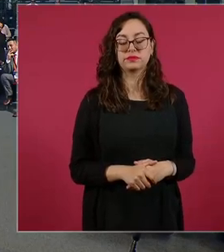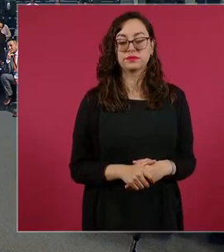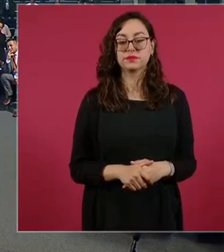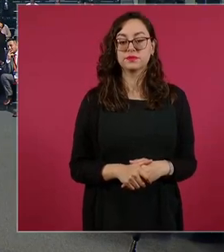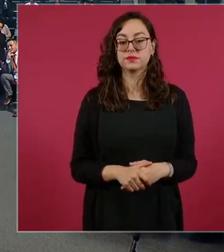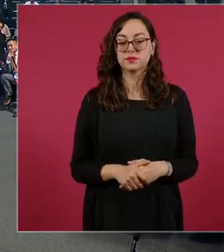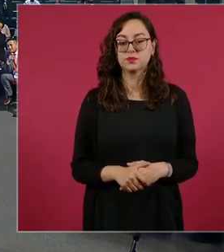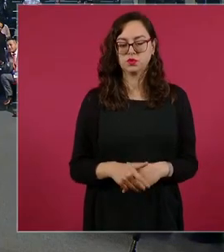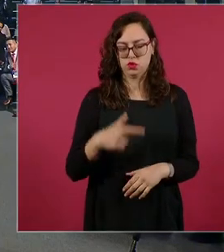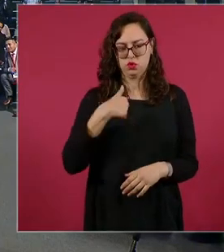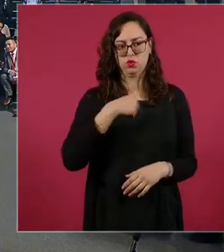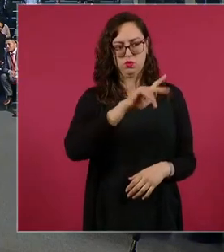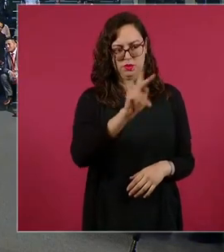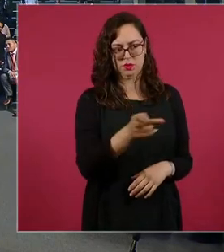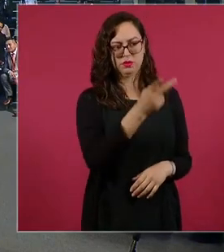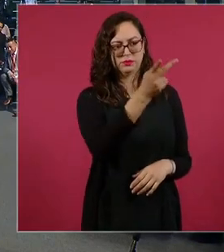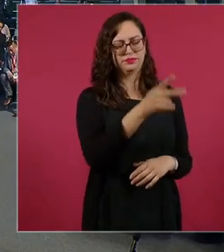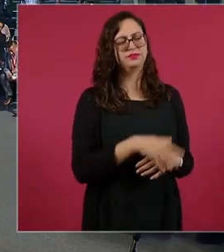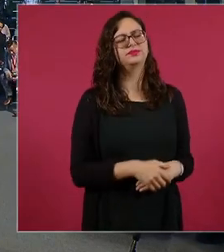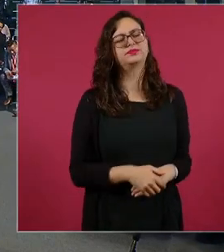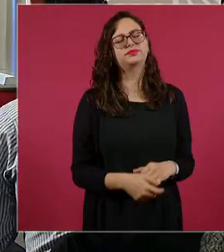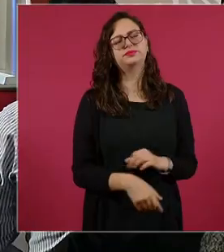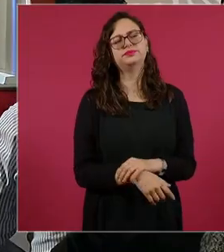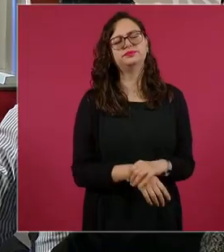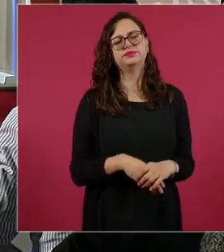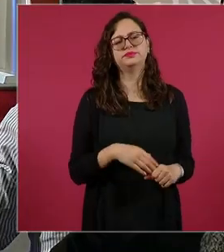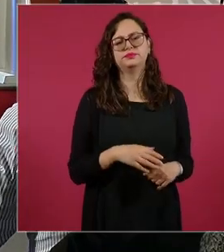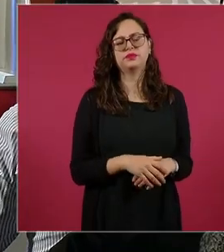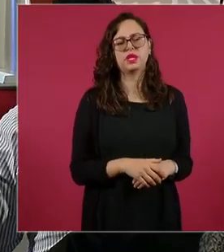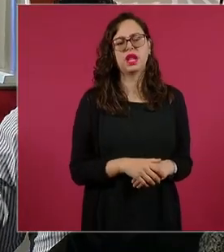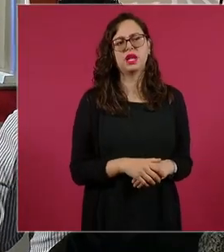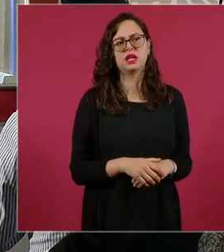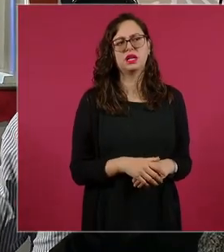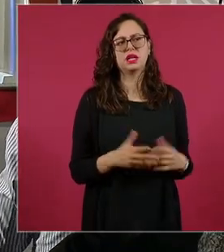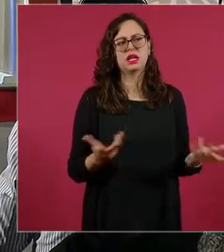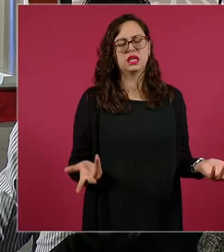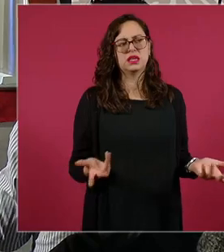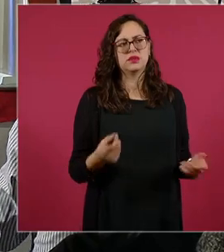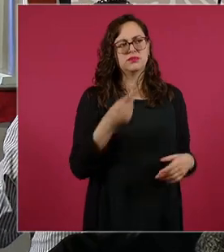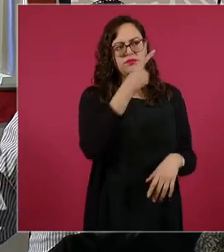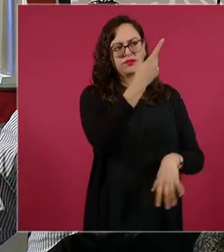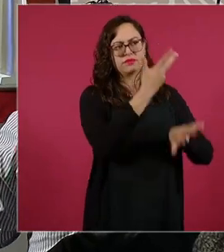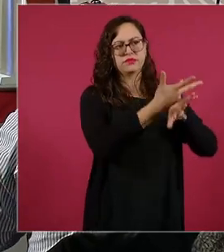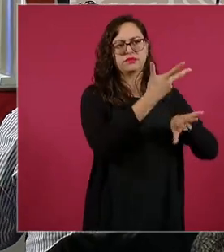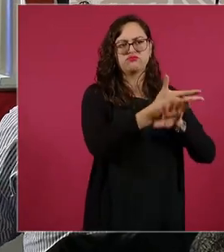cuando te pidieron que hicieras el reportaje en contra mía.